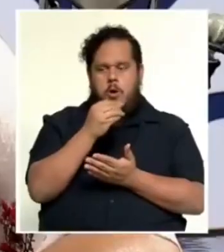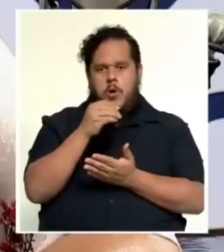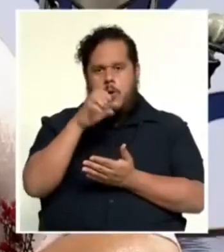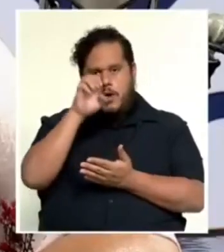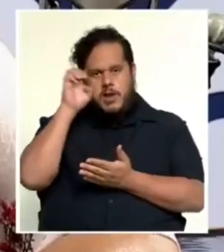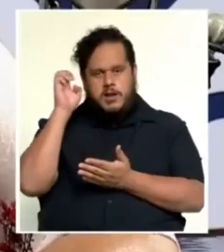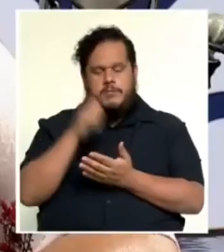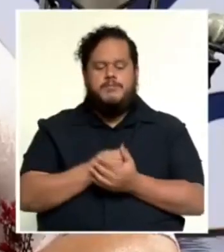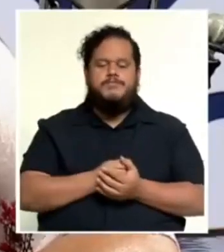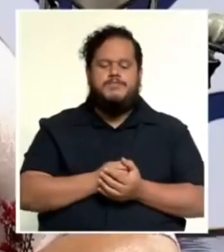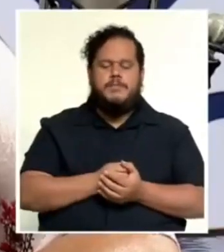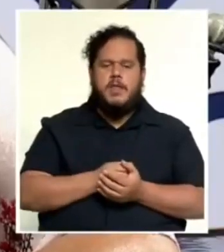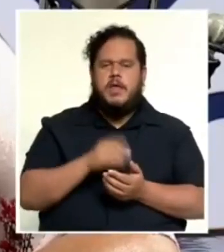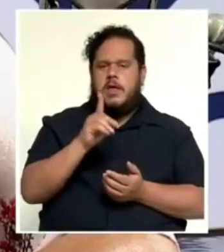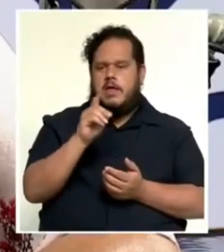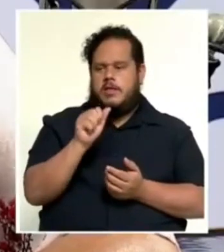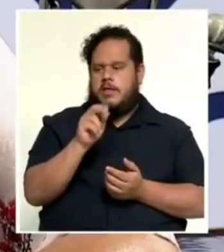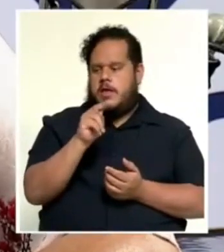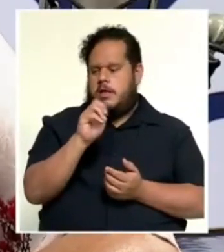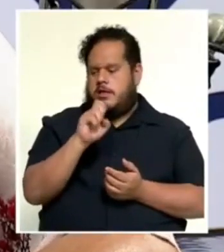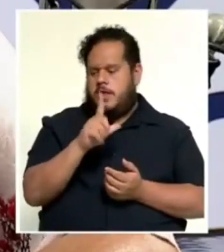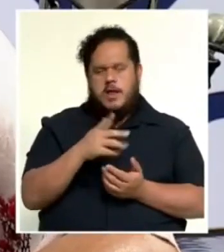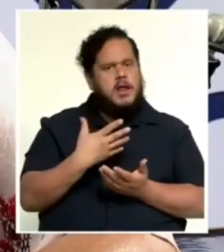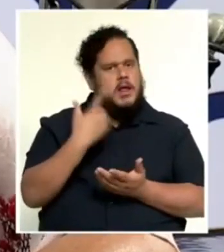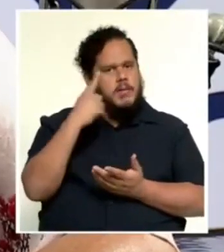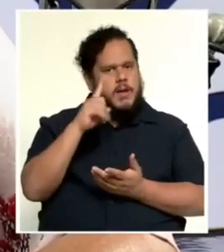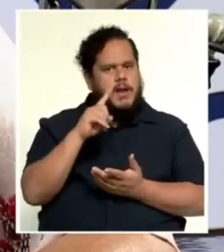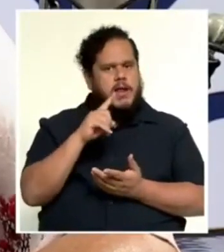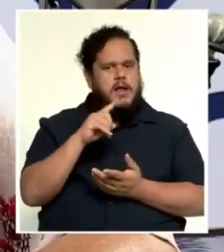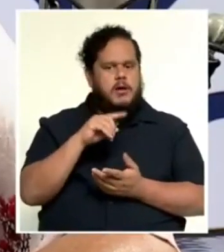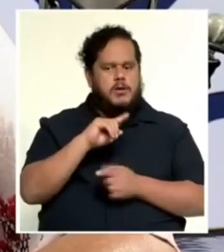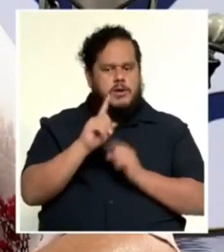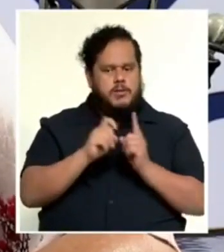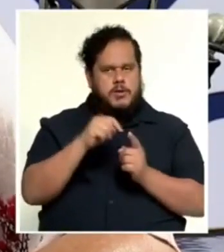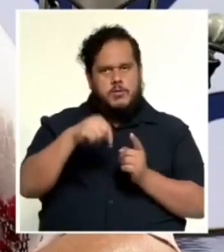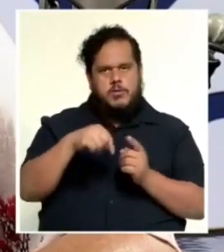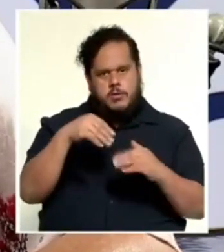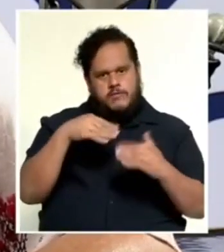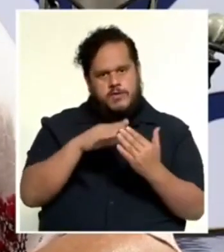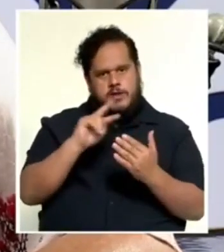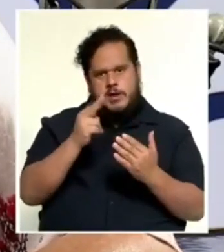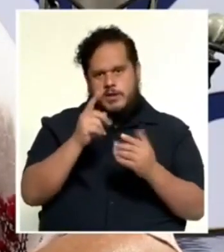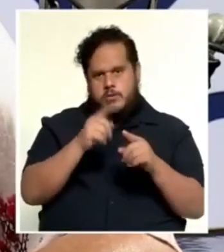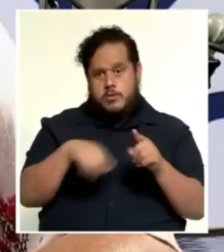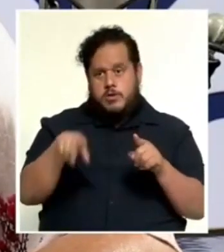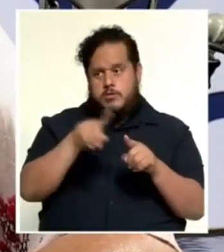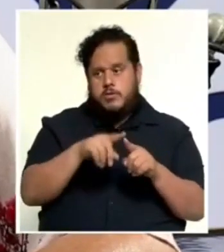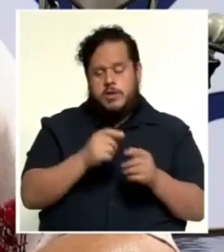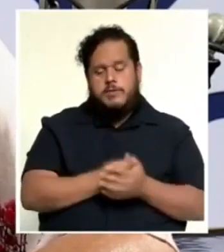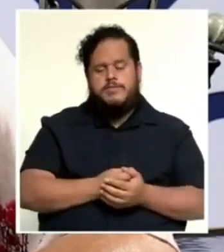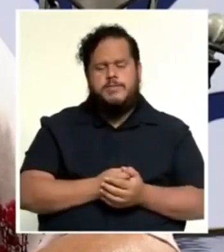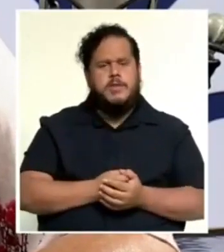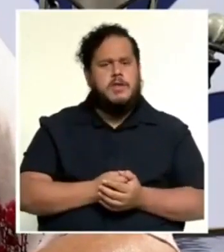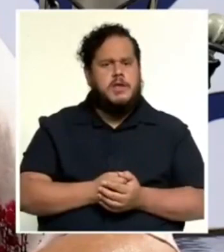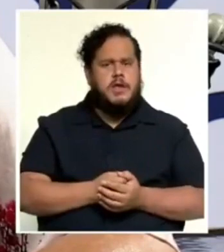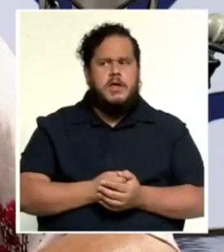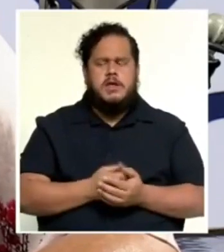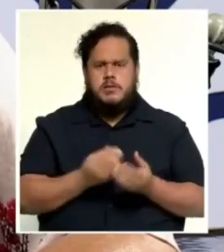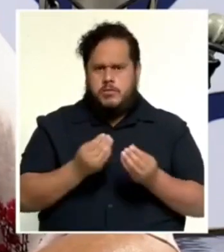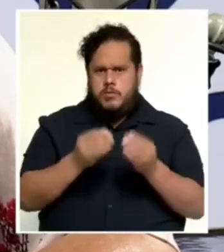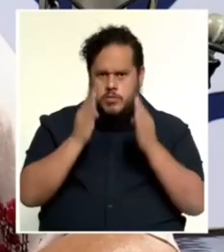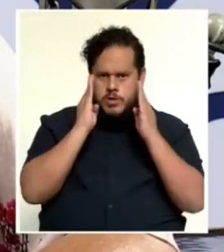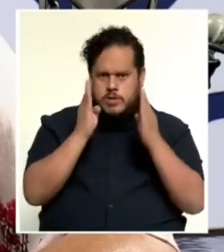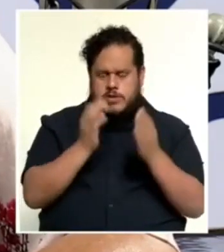Daniel, para los efectos de lo que nos interesa hoy de cara a la segunda ronda, es muy